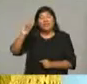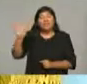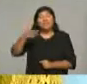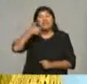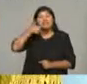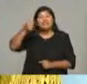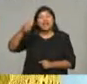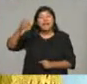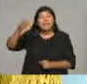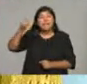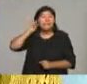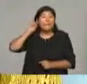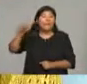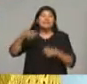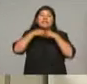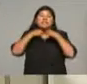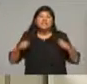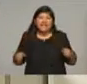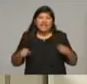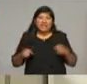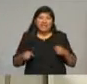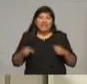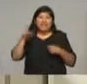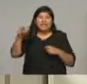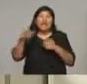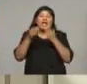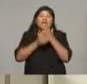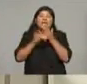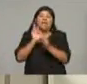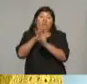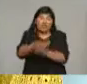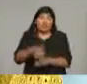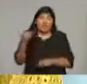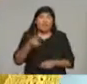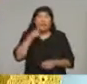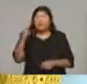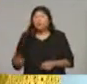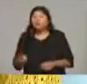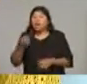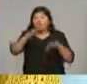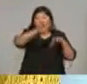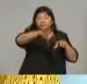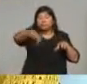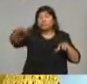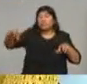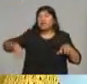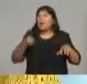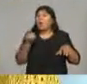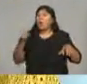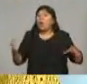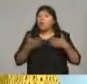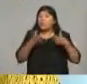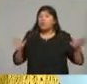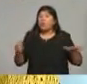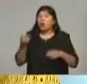muchas gracias por invitarme bueno hasta cuántos centros están habilitando en toda la provincia de jujuy bueno a partir de ayer que se hizo la